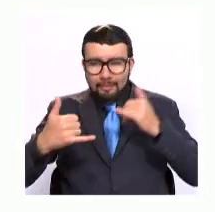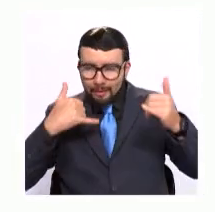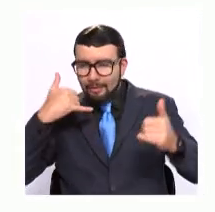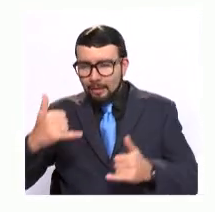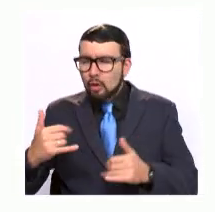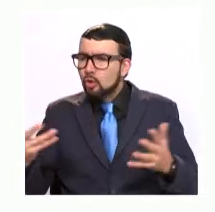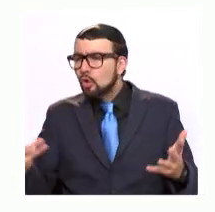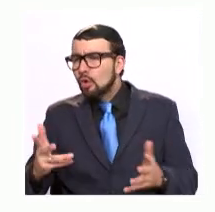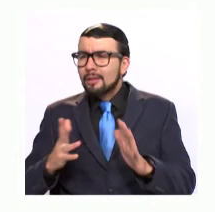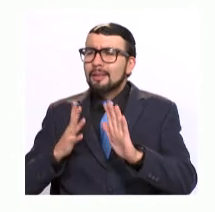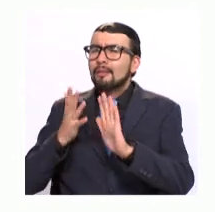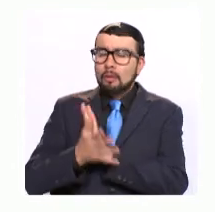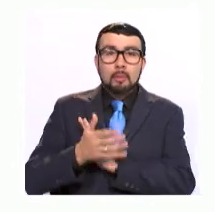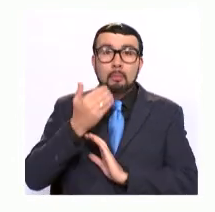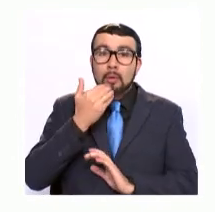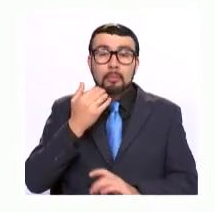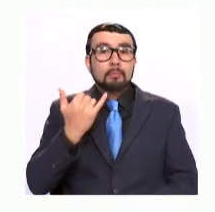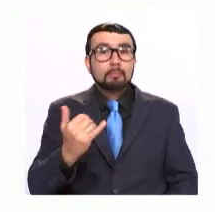tener informes, el